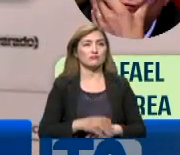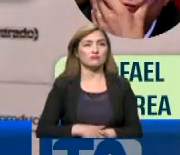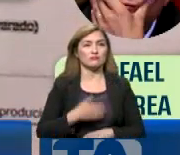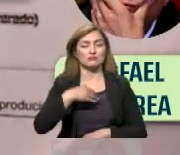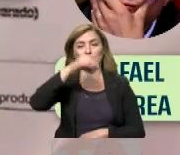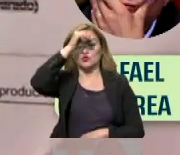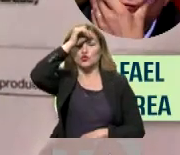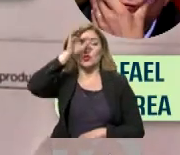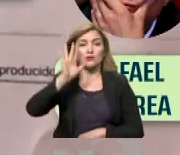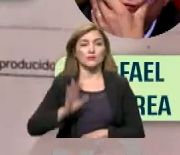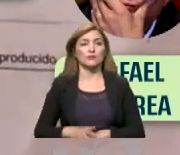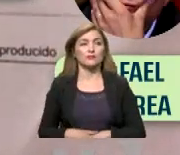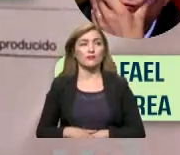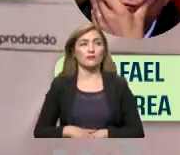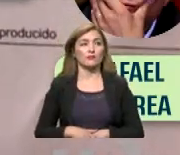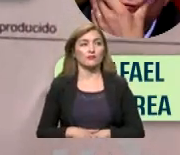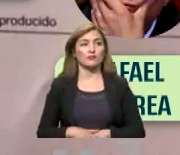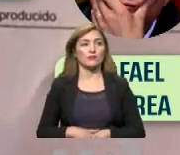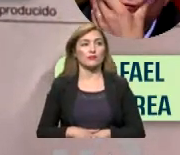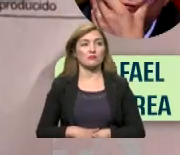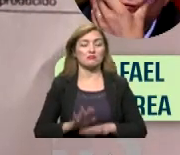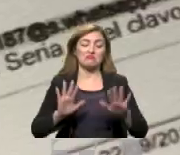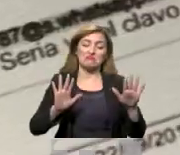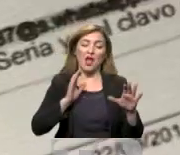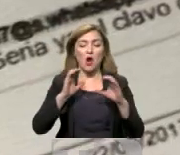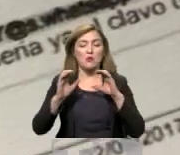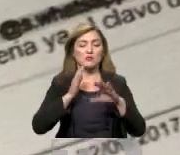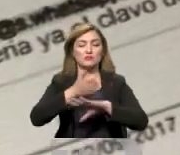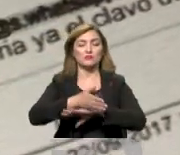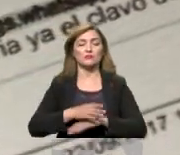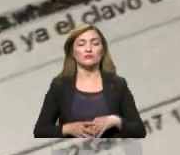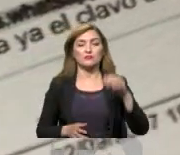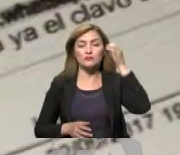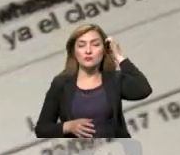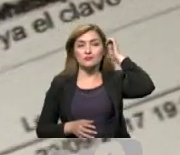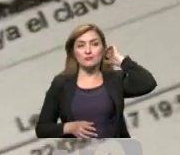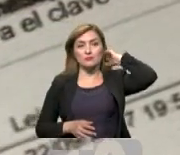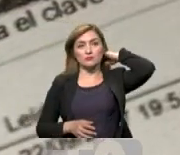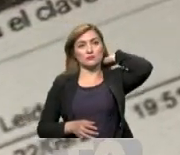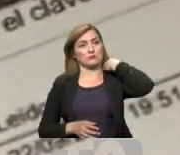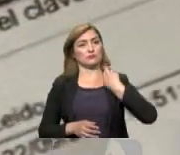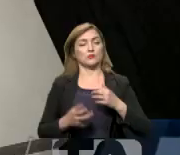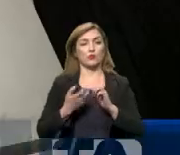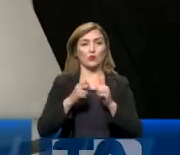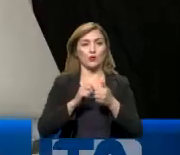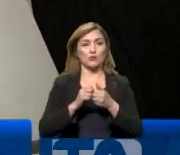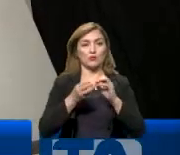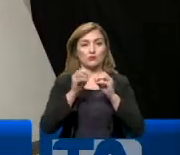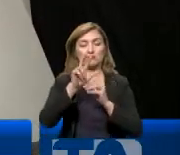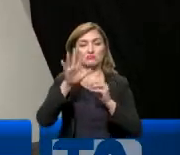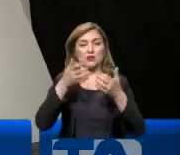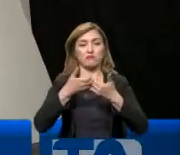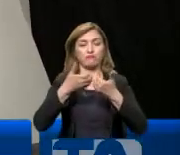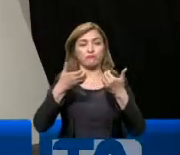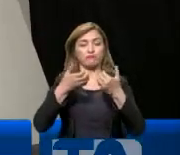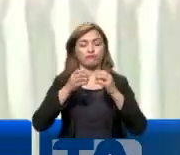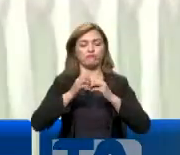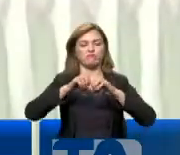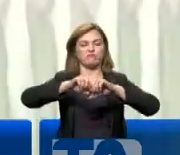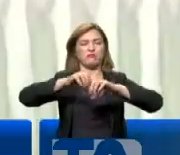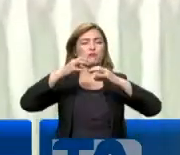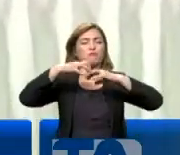sabía. Ya hablaremos. Mensajes que evidencian el fraccionamiento de Alianza País, los